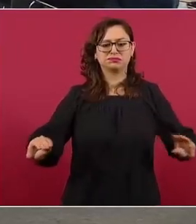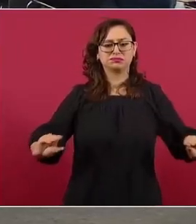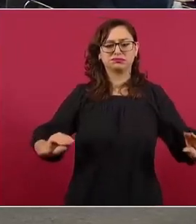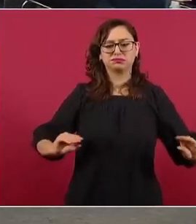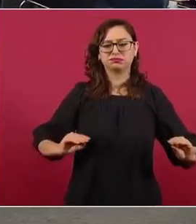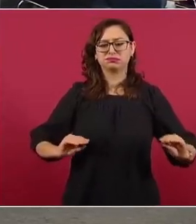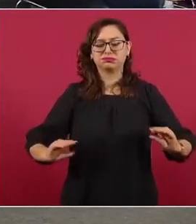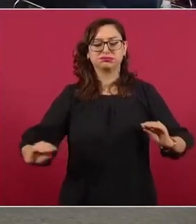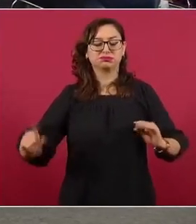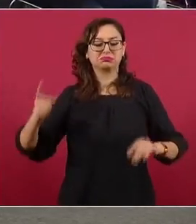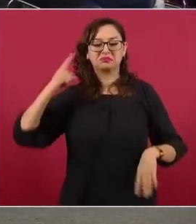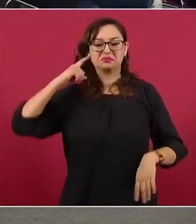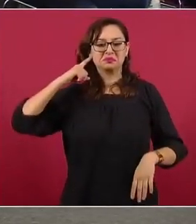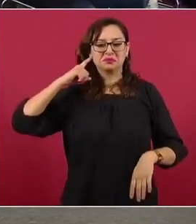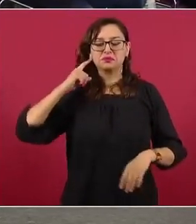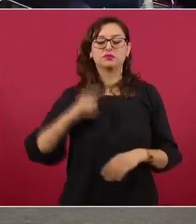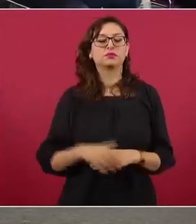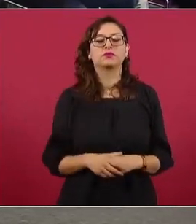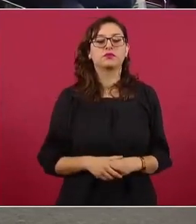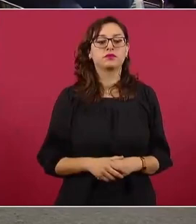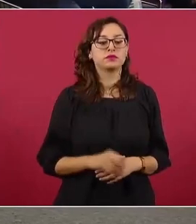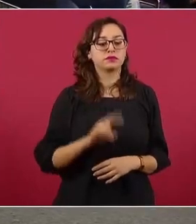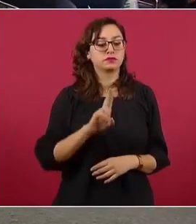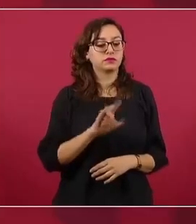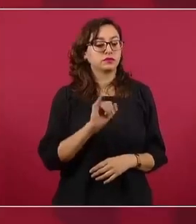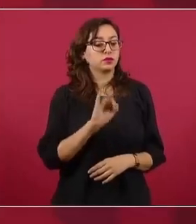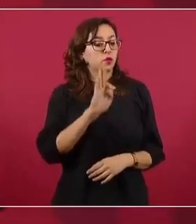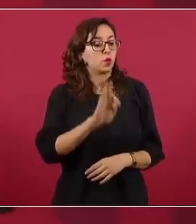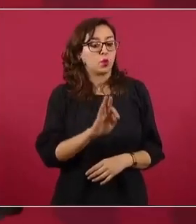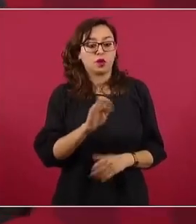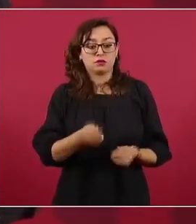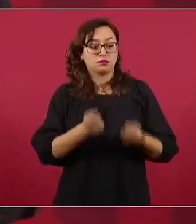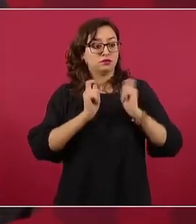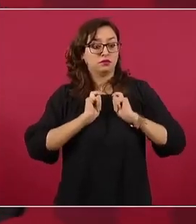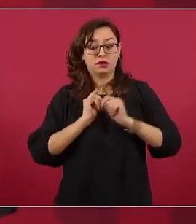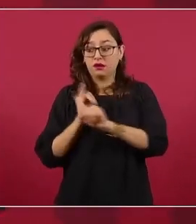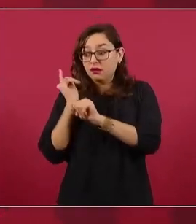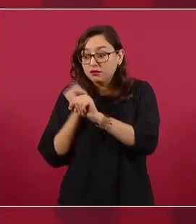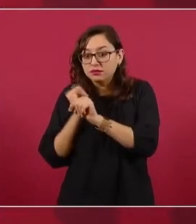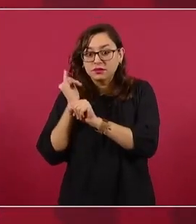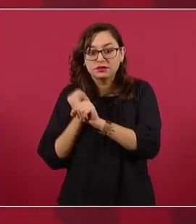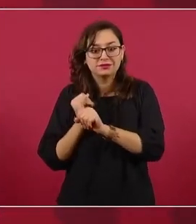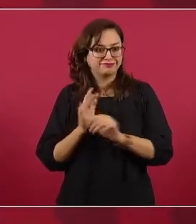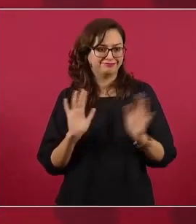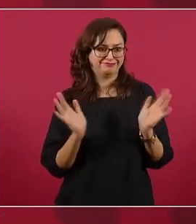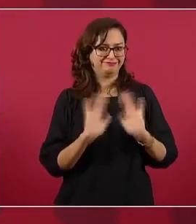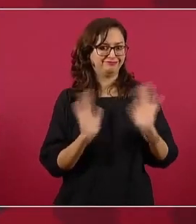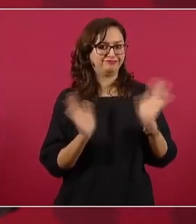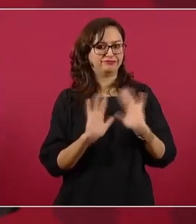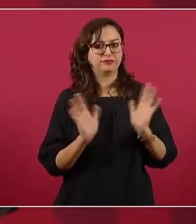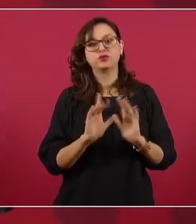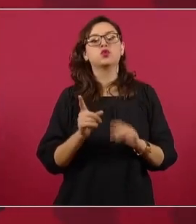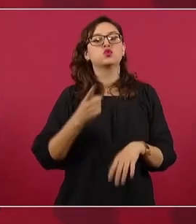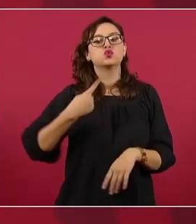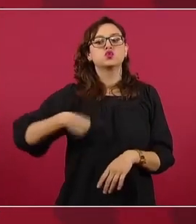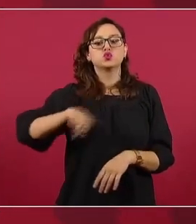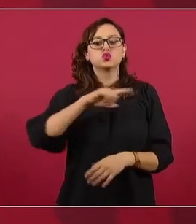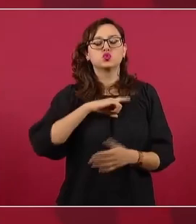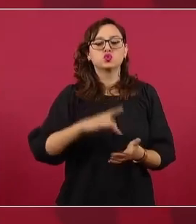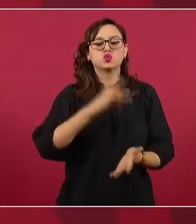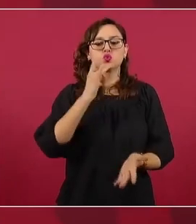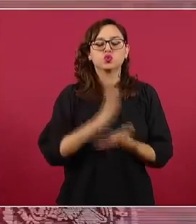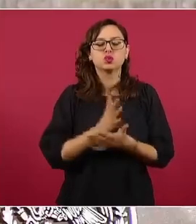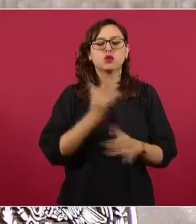Bueno, la UIF no hace las investigaciones. Nosotros lo que hacemos es recibir información y